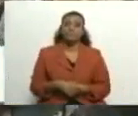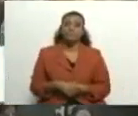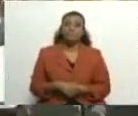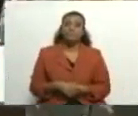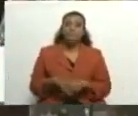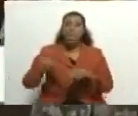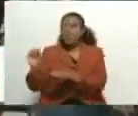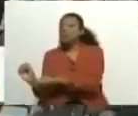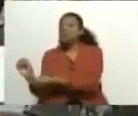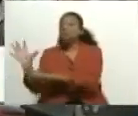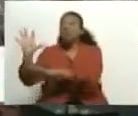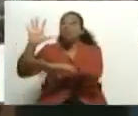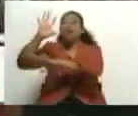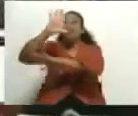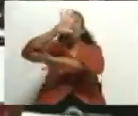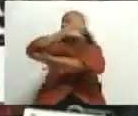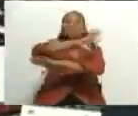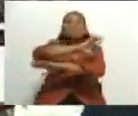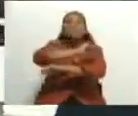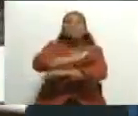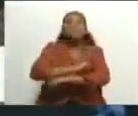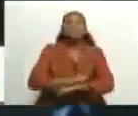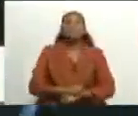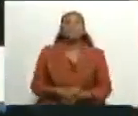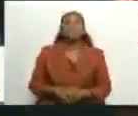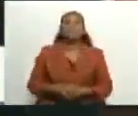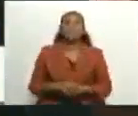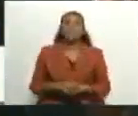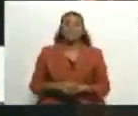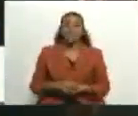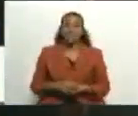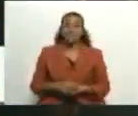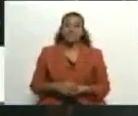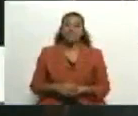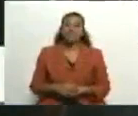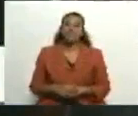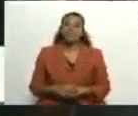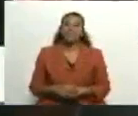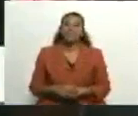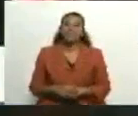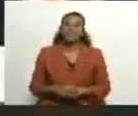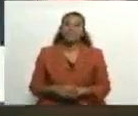El sol de Venezuela nace en el Esequibo.